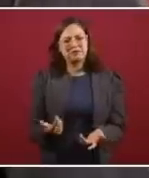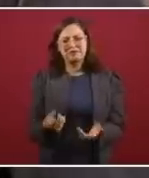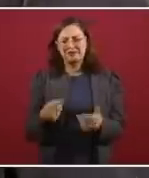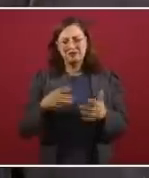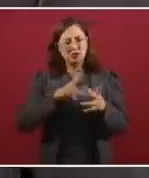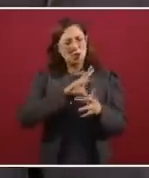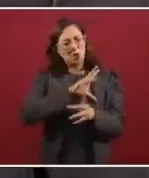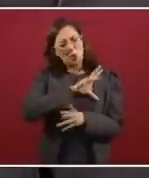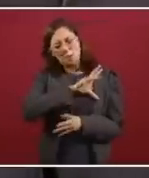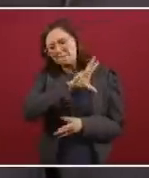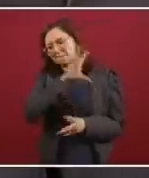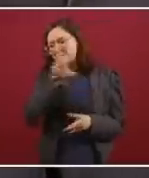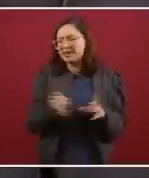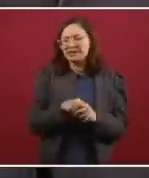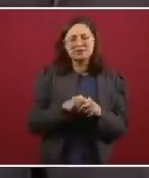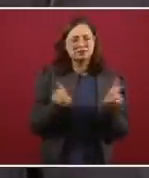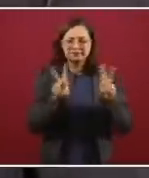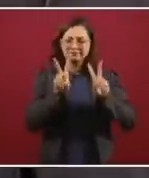asunto